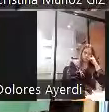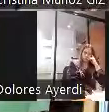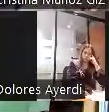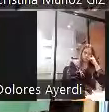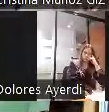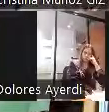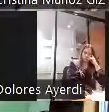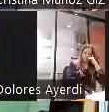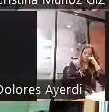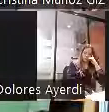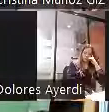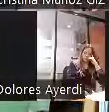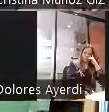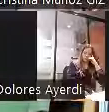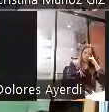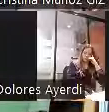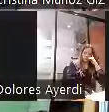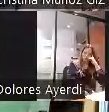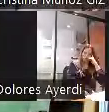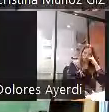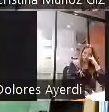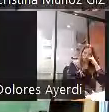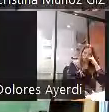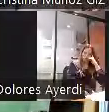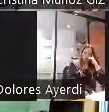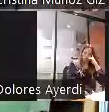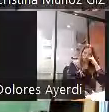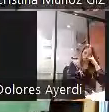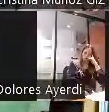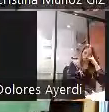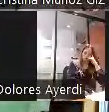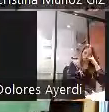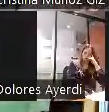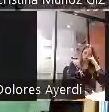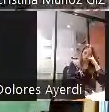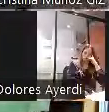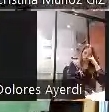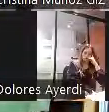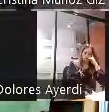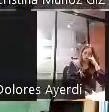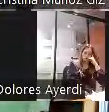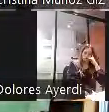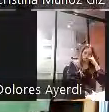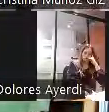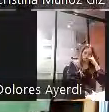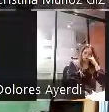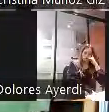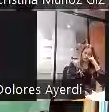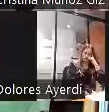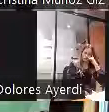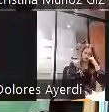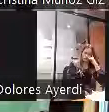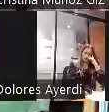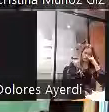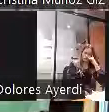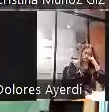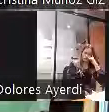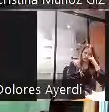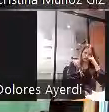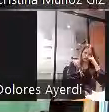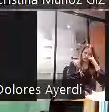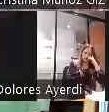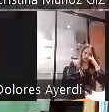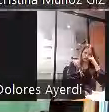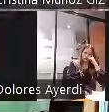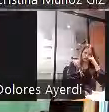estas partes que tienen un conflicto? Claro, que esto que me plantea Lederach me sirve para un conflicto familiar, me sirve para un conflicto comunitario, pero también